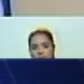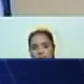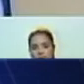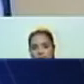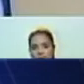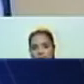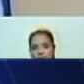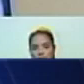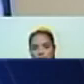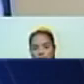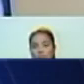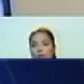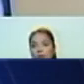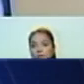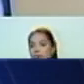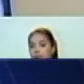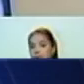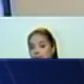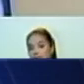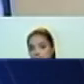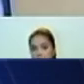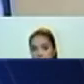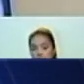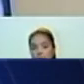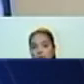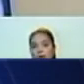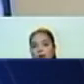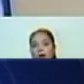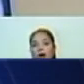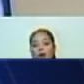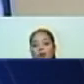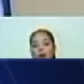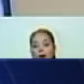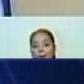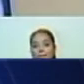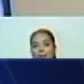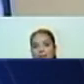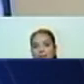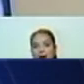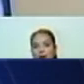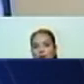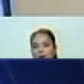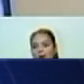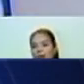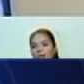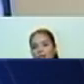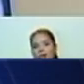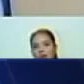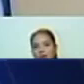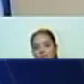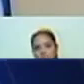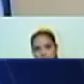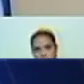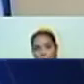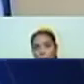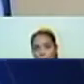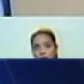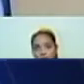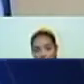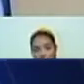Igualmente, vamos a citar a los empresarios extorsionados, porque tenemos